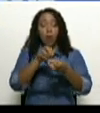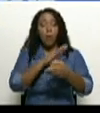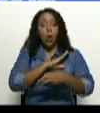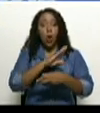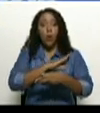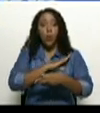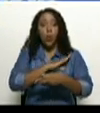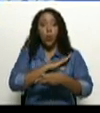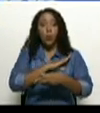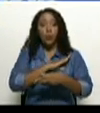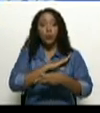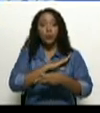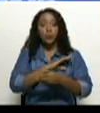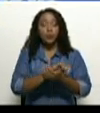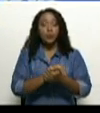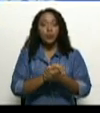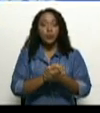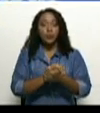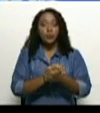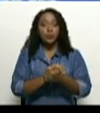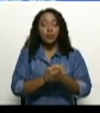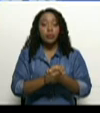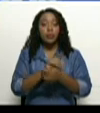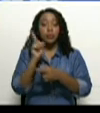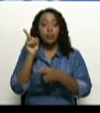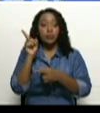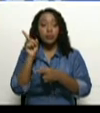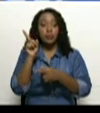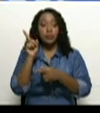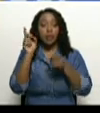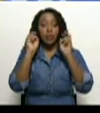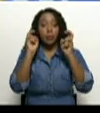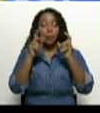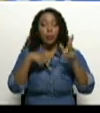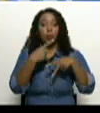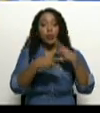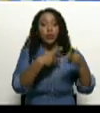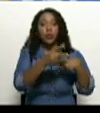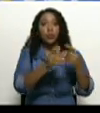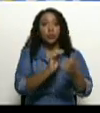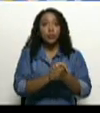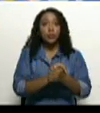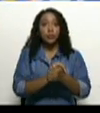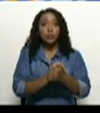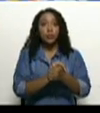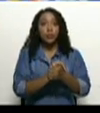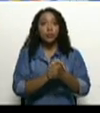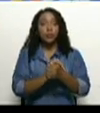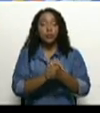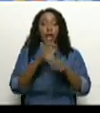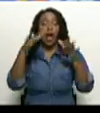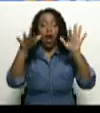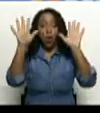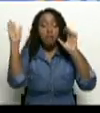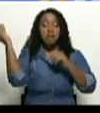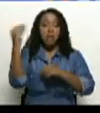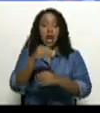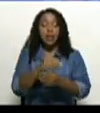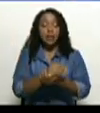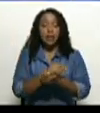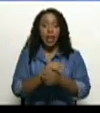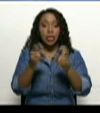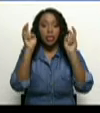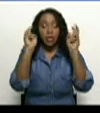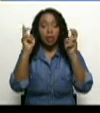sus excedentes, a partir de sus medios de producción, ellos podrán solucionar aún más